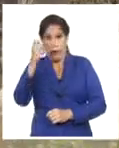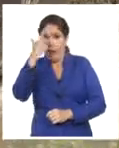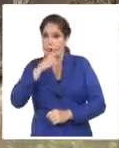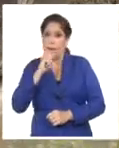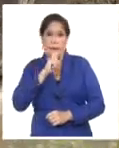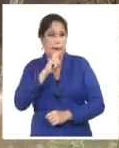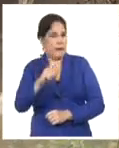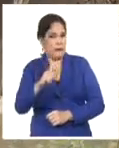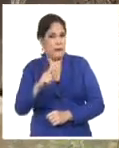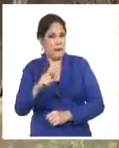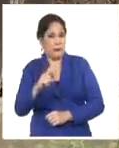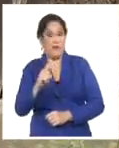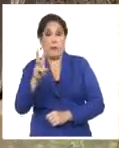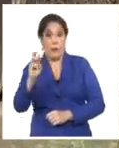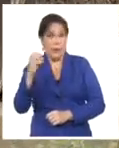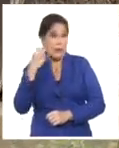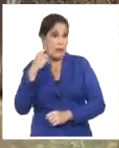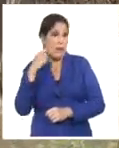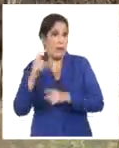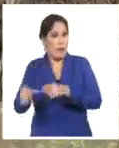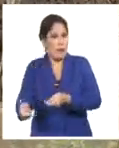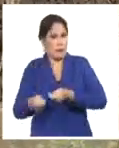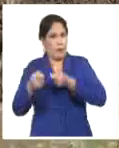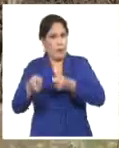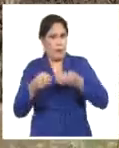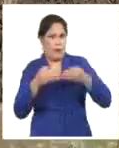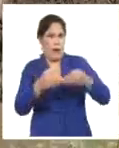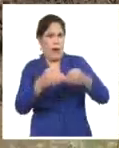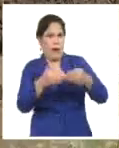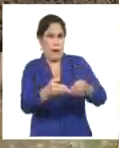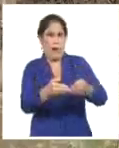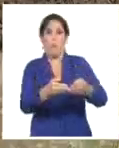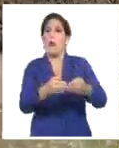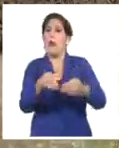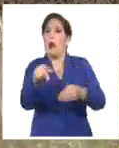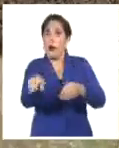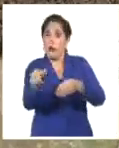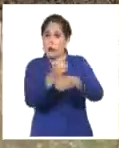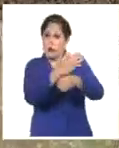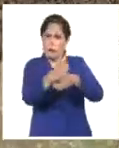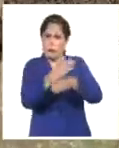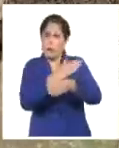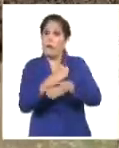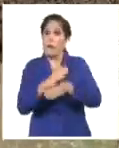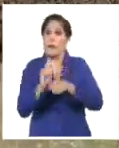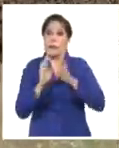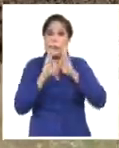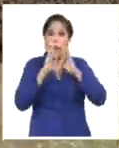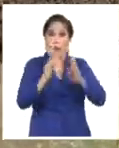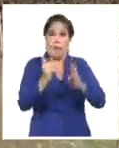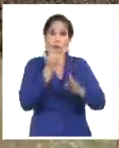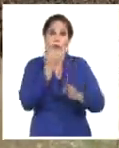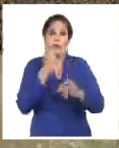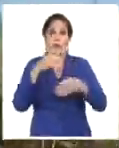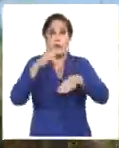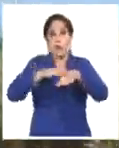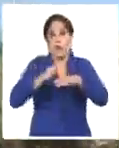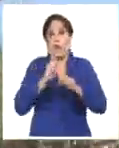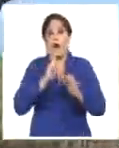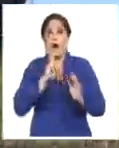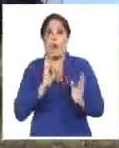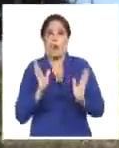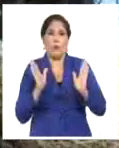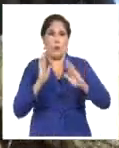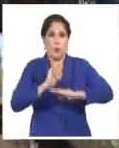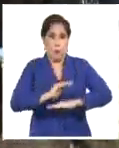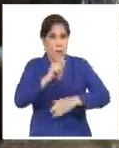Desde hace unos 30 años, la agricultura en la región, incluidos productores individuales, estaban afectados por el déficit de agua.